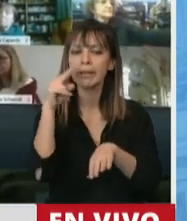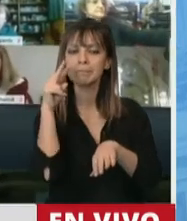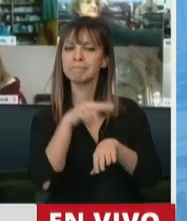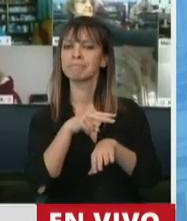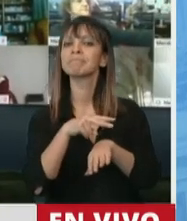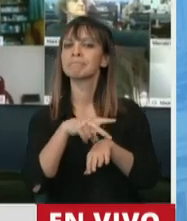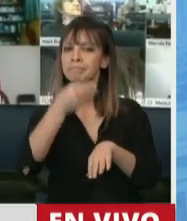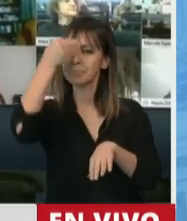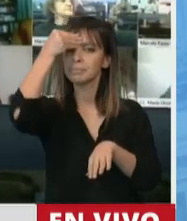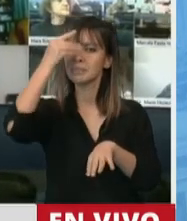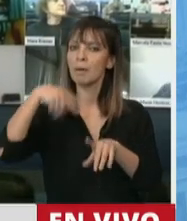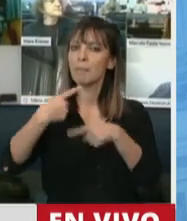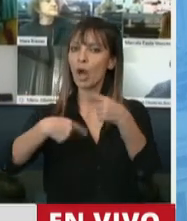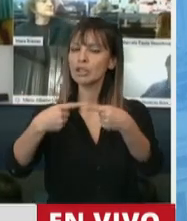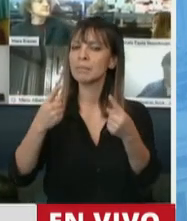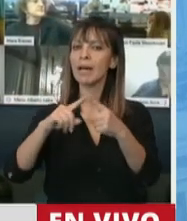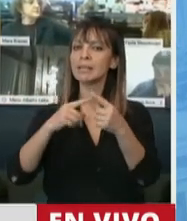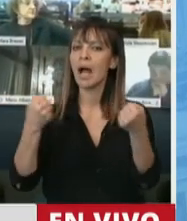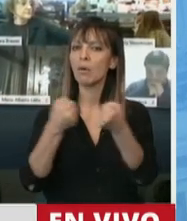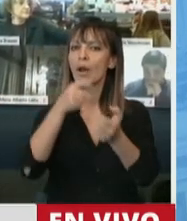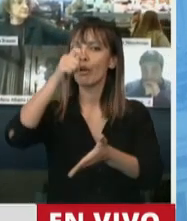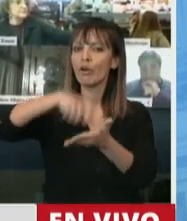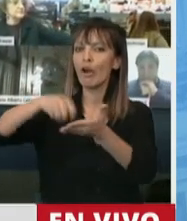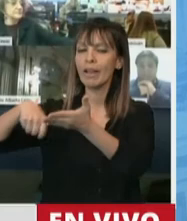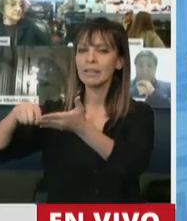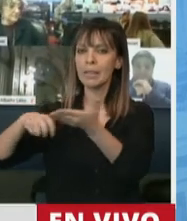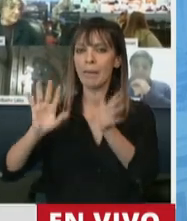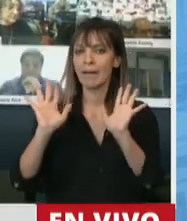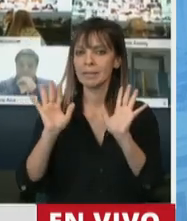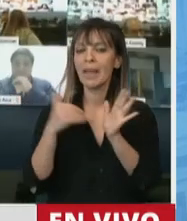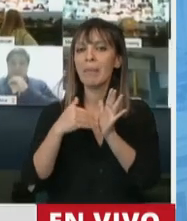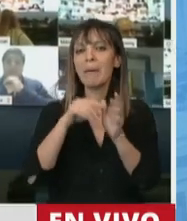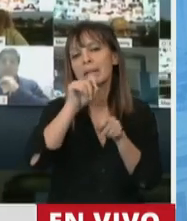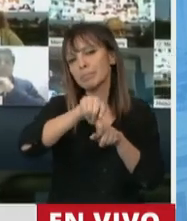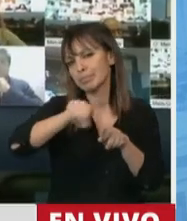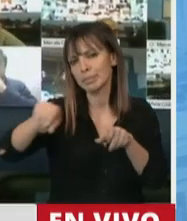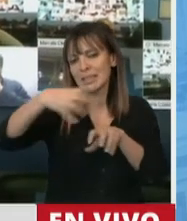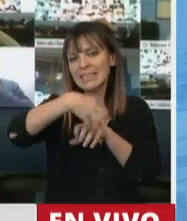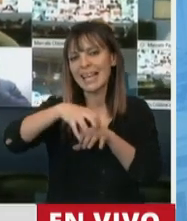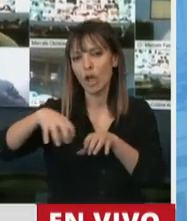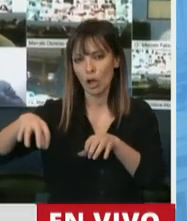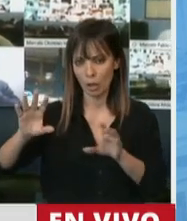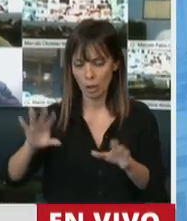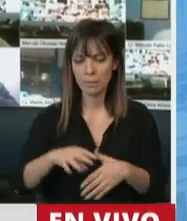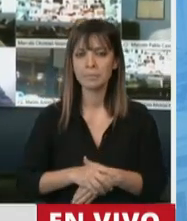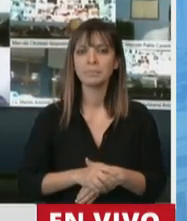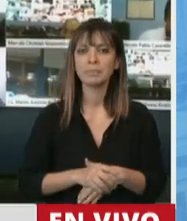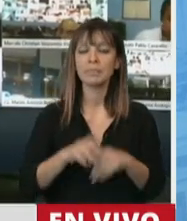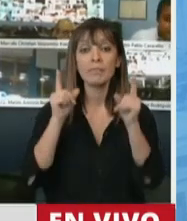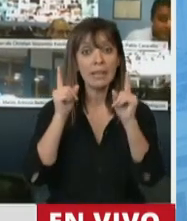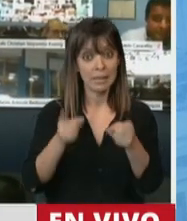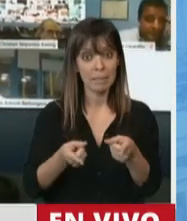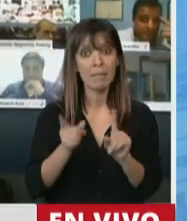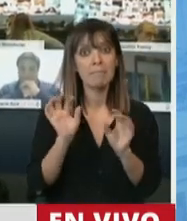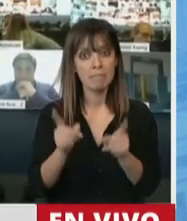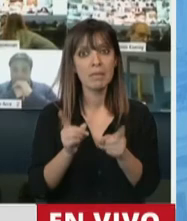las convenciones colectivas que van a tener que tratar las especificidades de cada sector, incluso